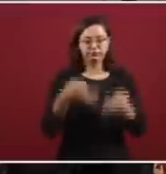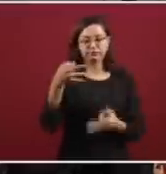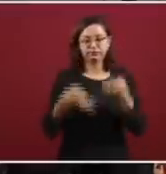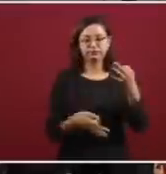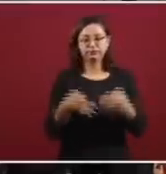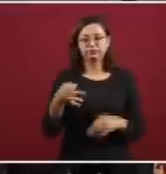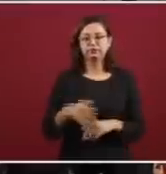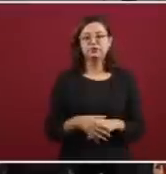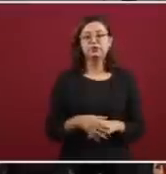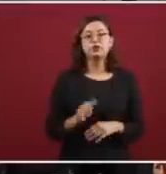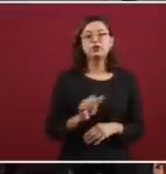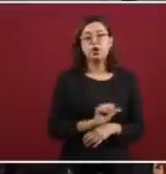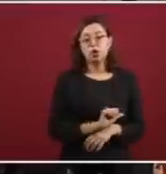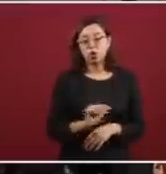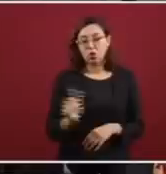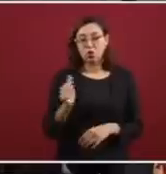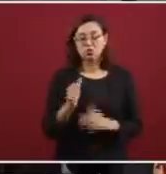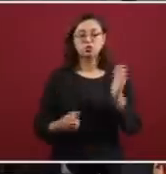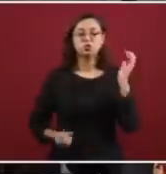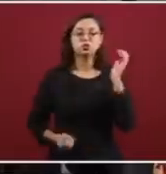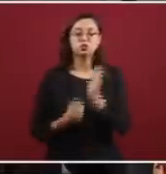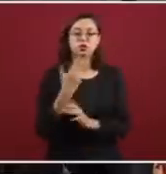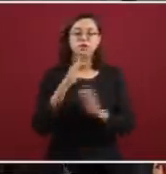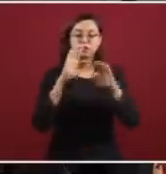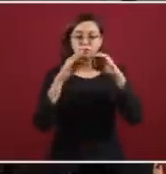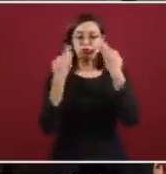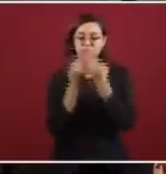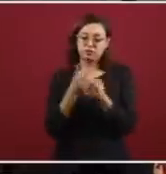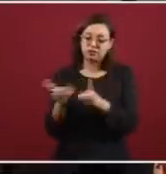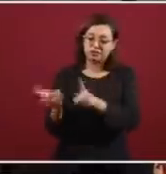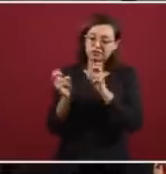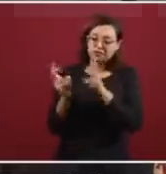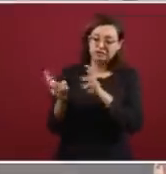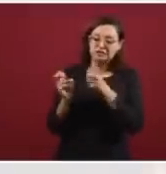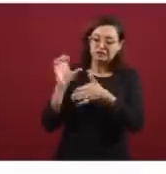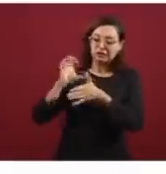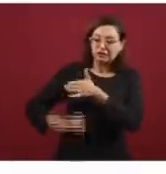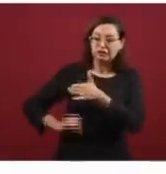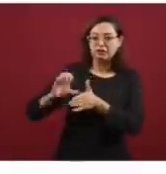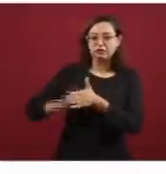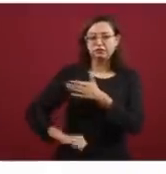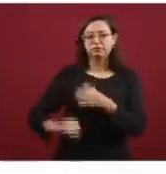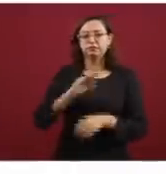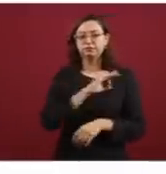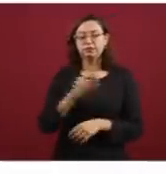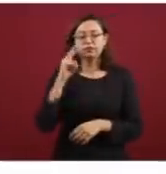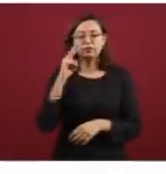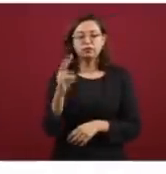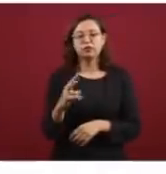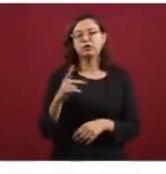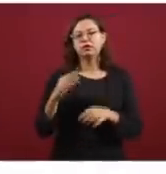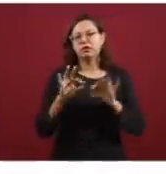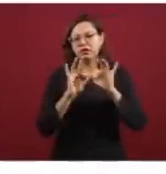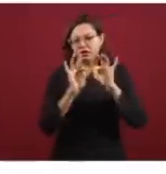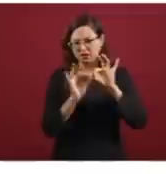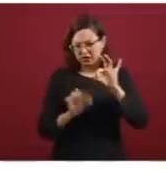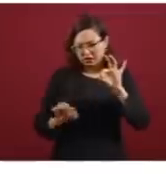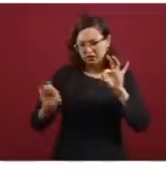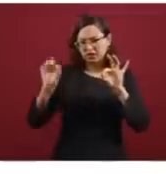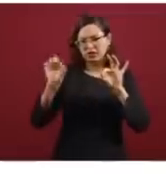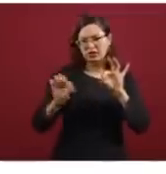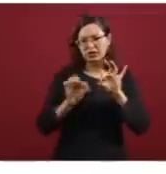encontramos otro nuevo tipo de rastrillo en donde se pueden ver estos cables azules con los cuales